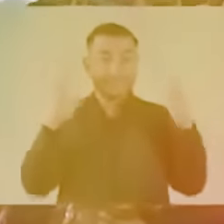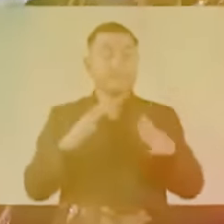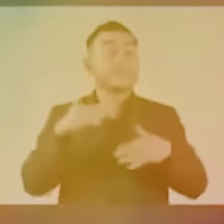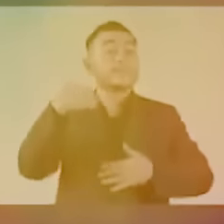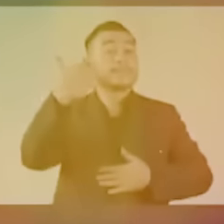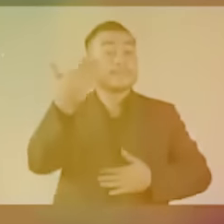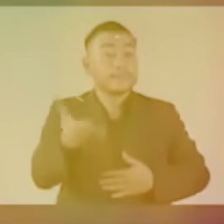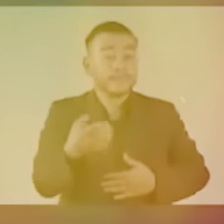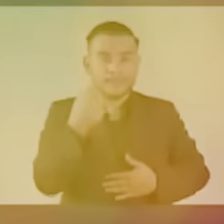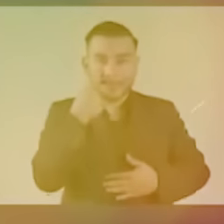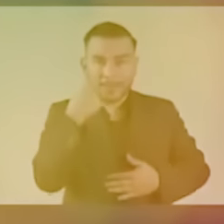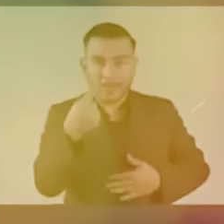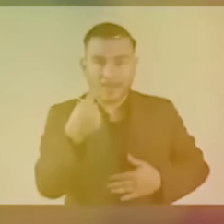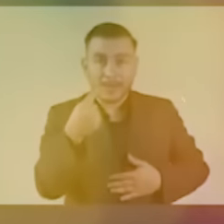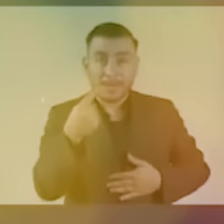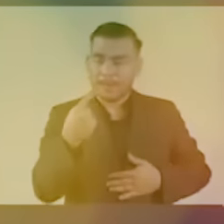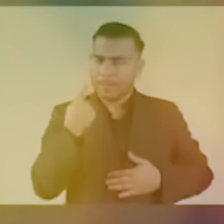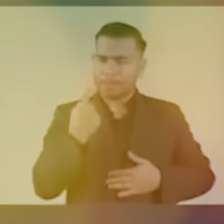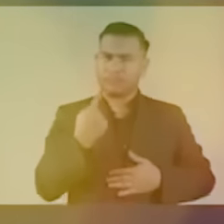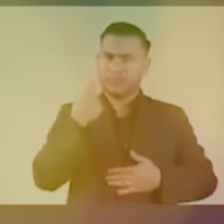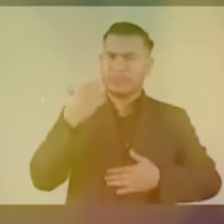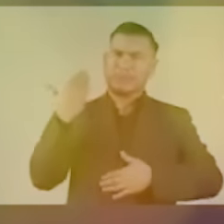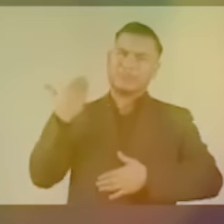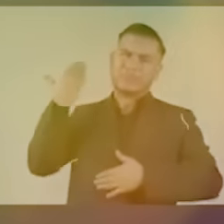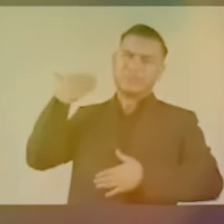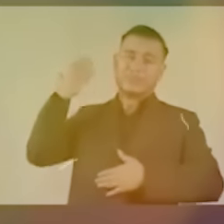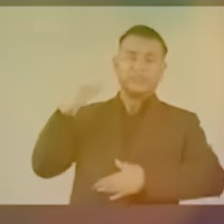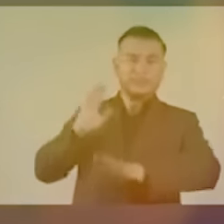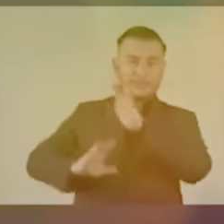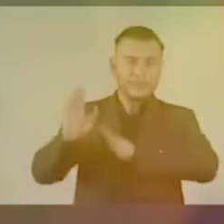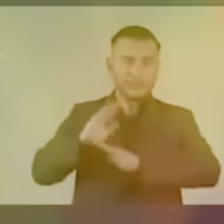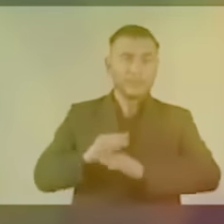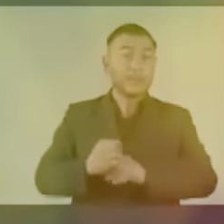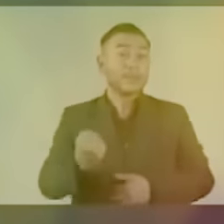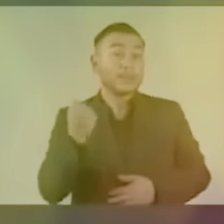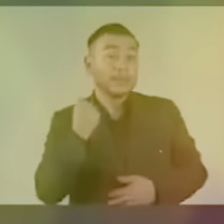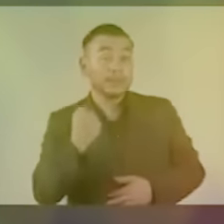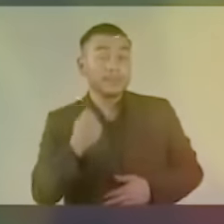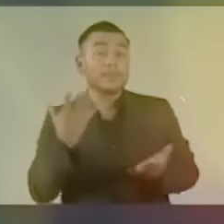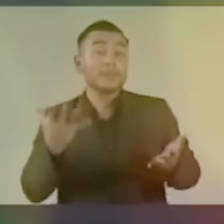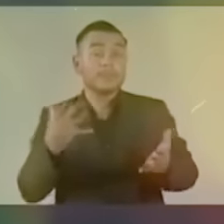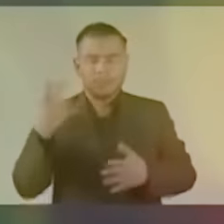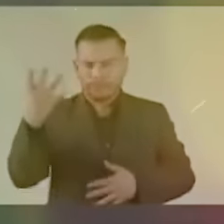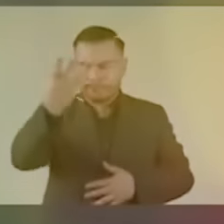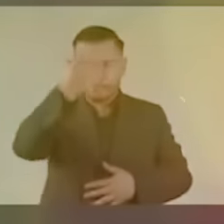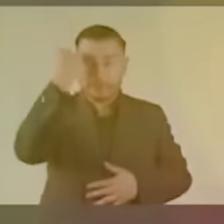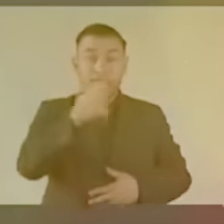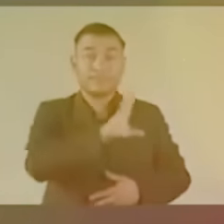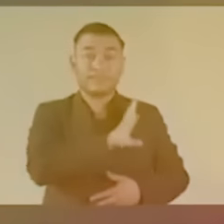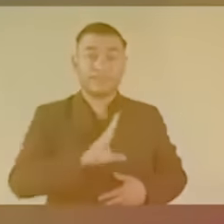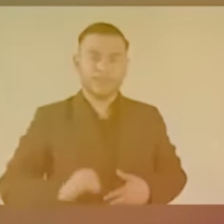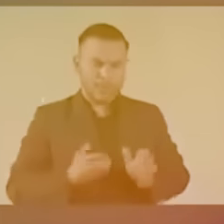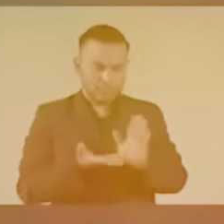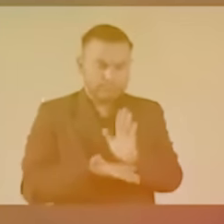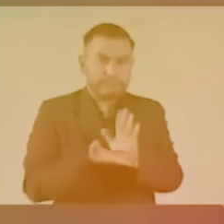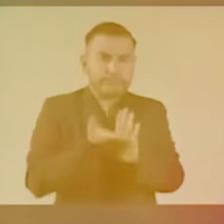Luego, cuando veamos hacia atrás, habremos visto que valió la pena, que todo valió la pena, porque al final de cuentas, El Salvador saldrá